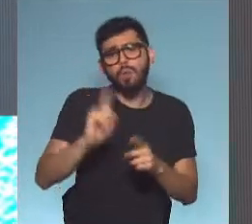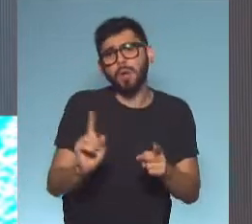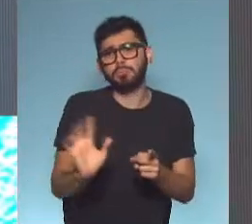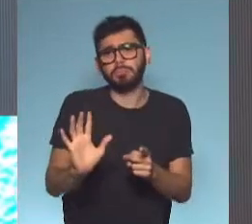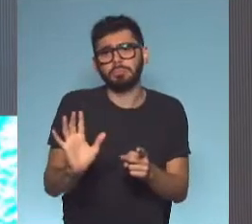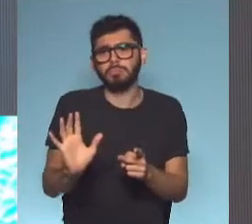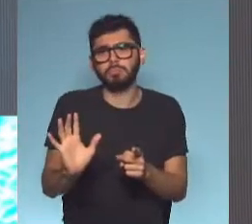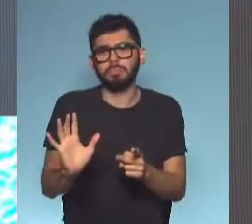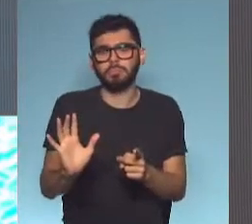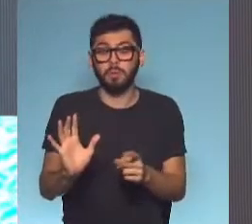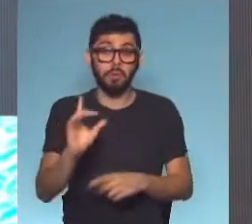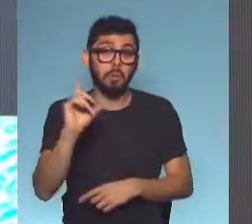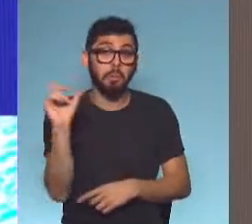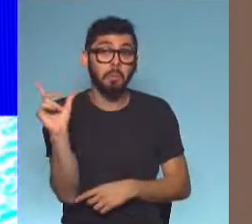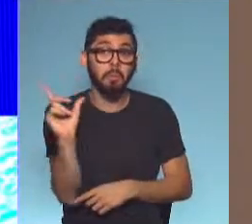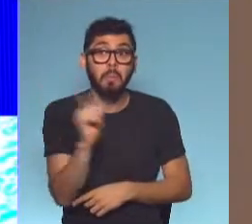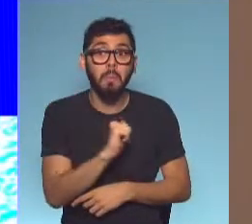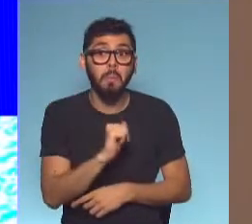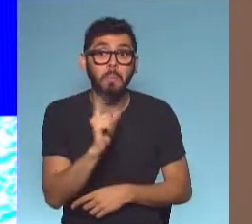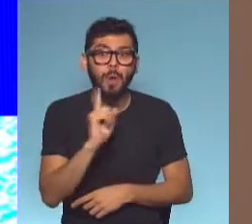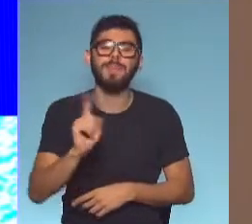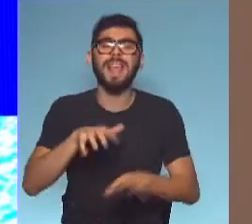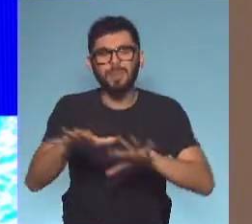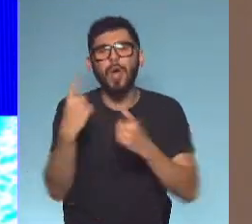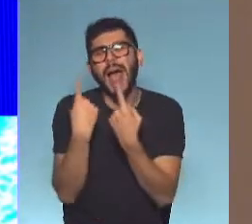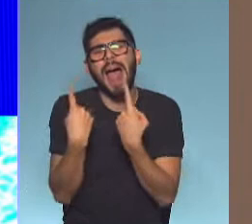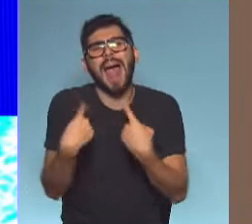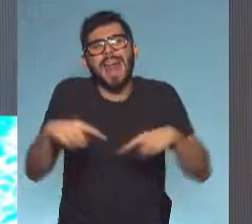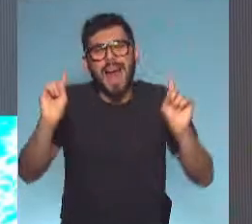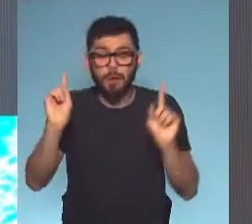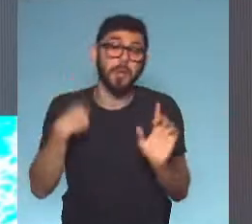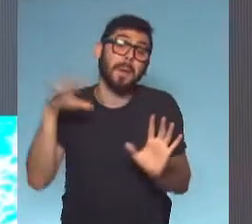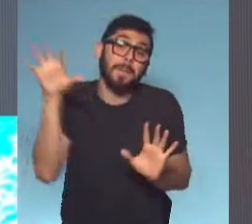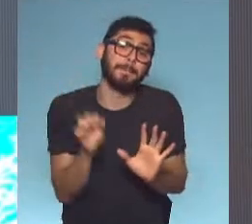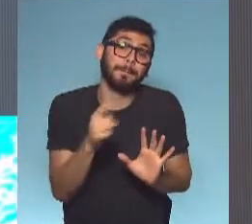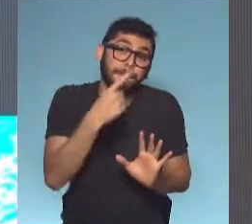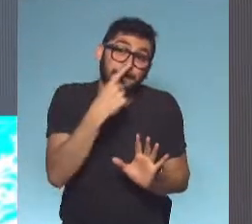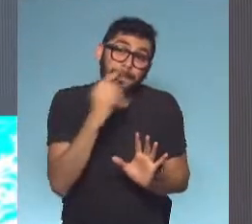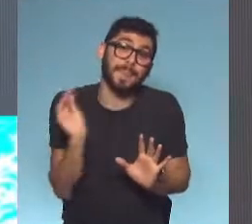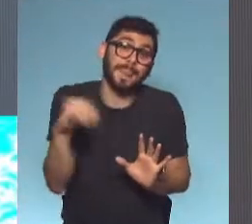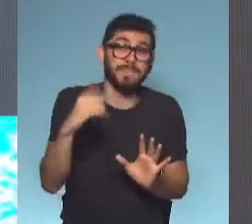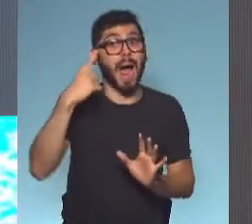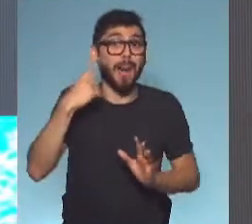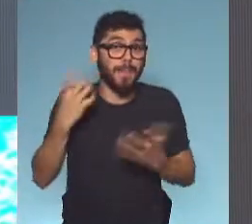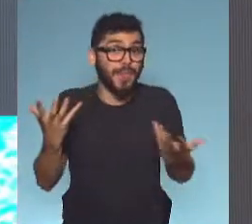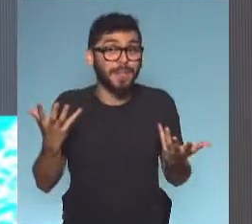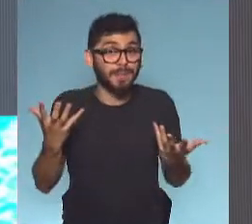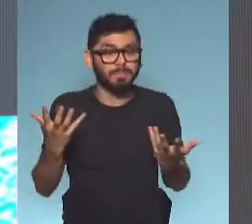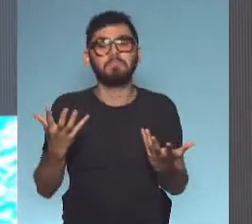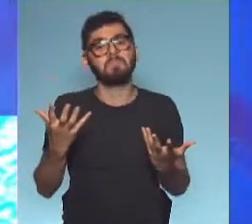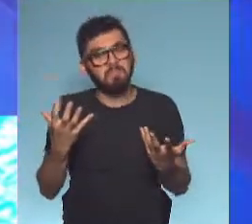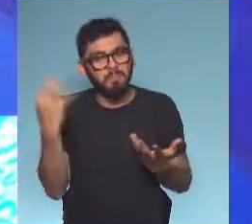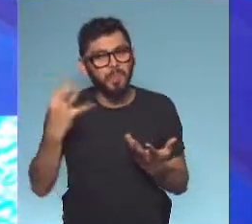personas se operan. Es una condición muy extraña, pero se las traje como bonus track para seguir aprendiendo. Bien,